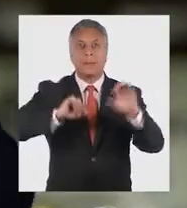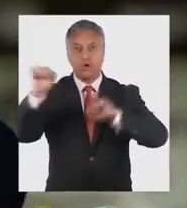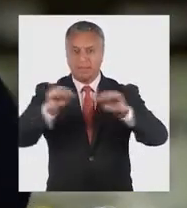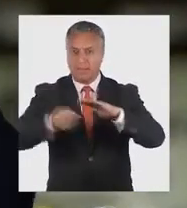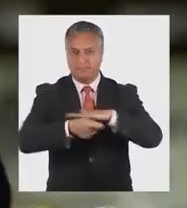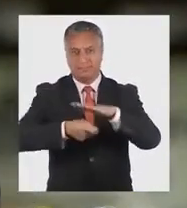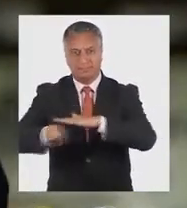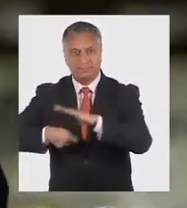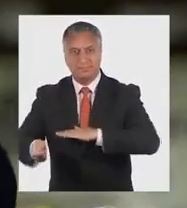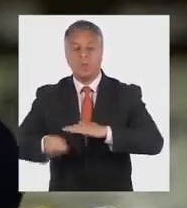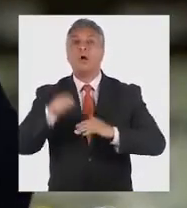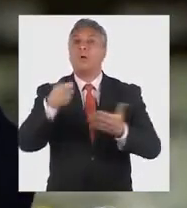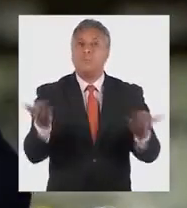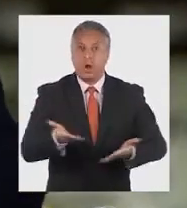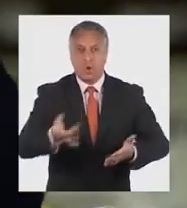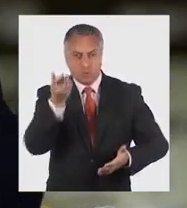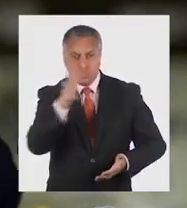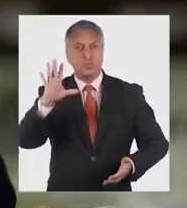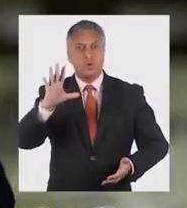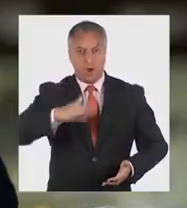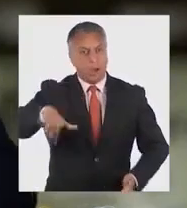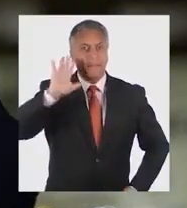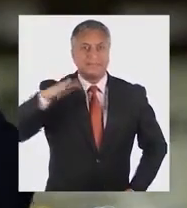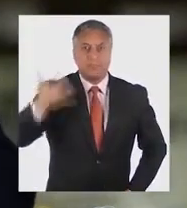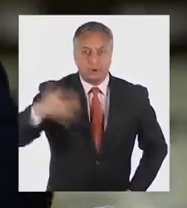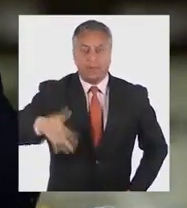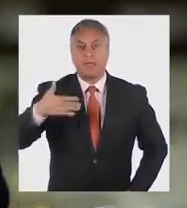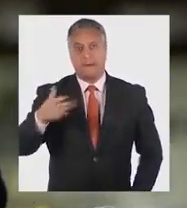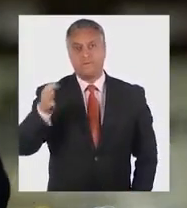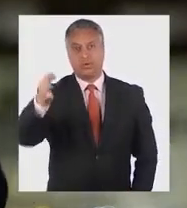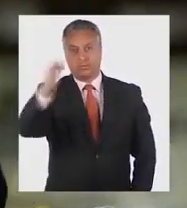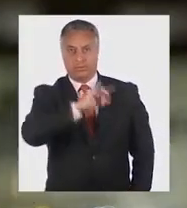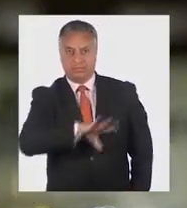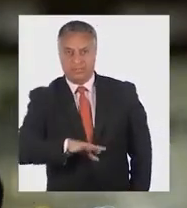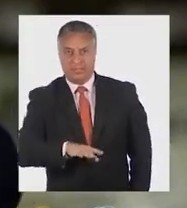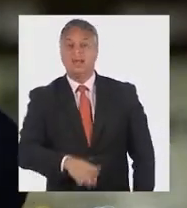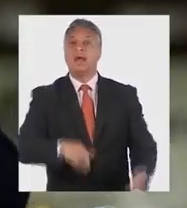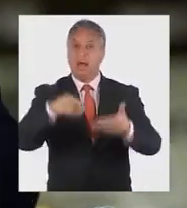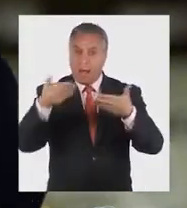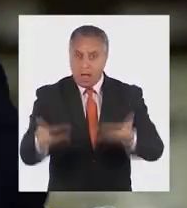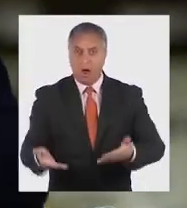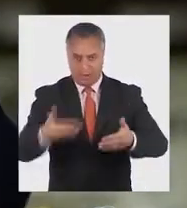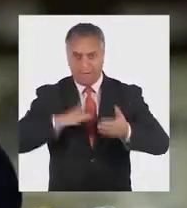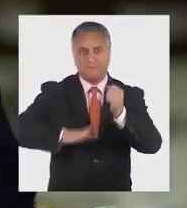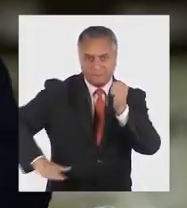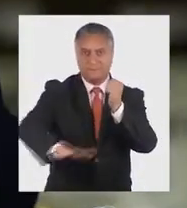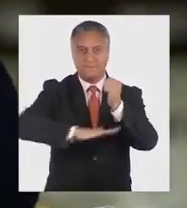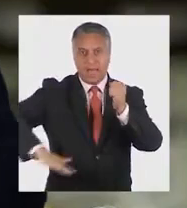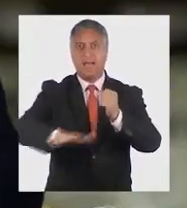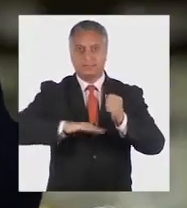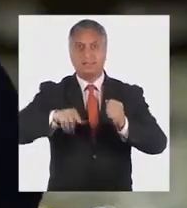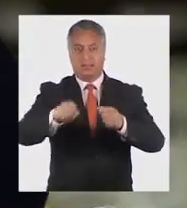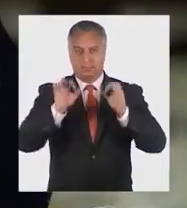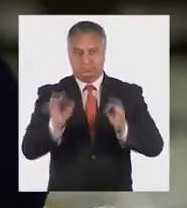la política tendrá precio, porque la única propiedad importante es nuestro destino. Hemos construido una roca